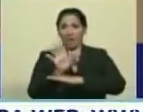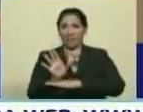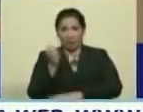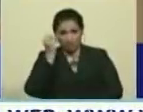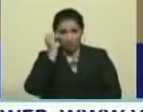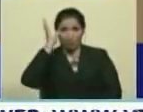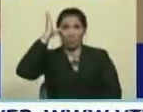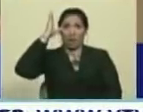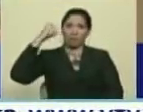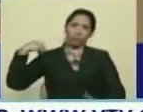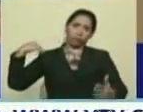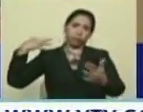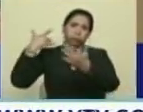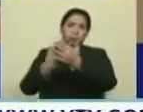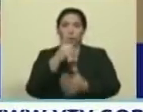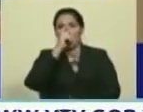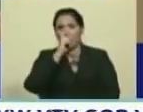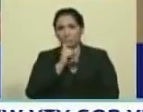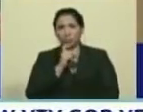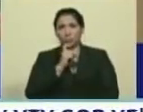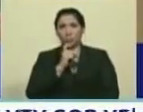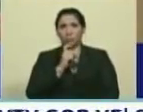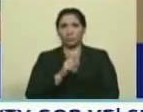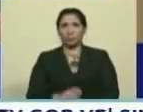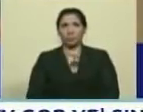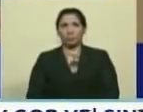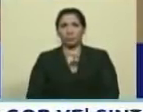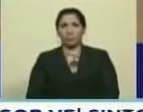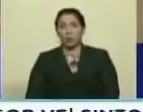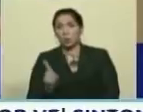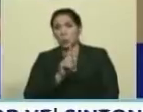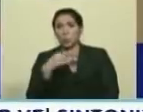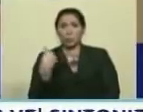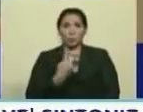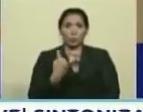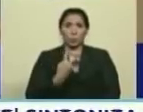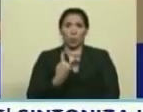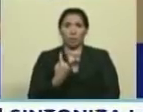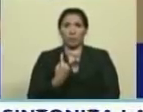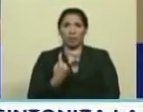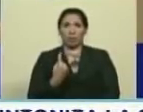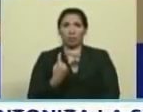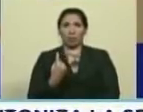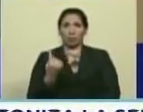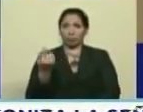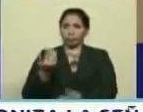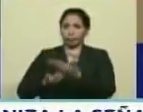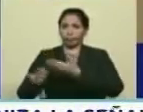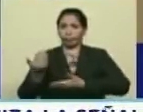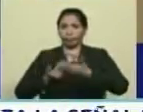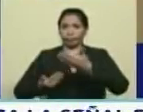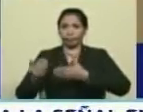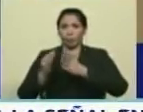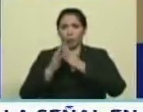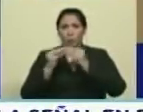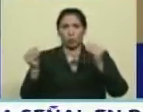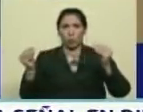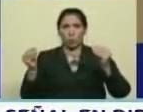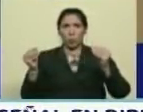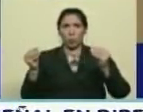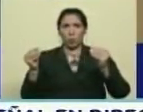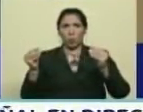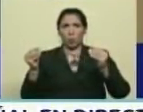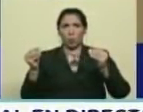en estos años no solamente soportar todos los ataques,